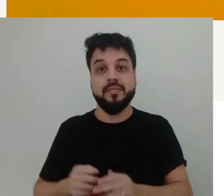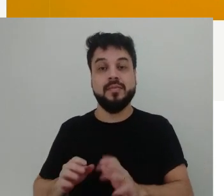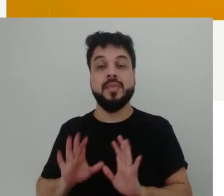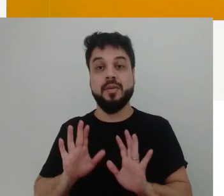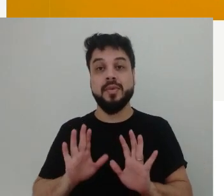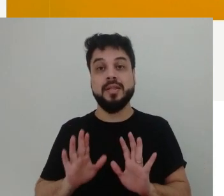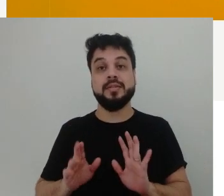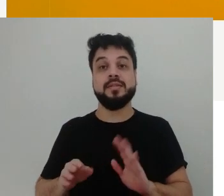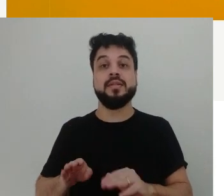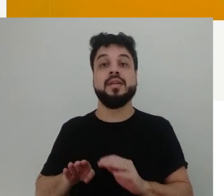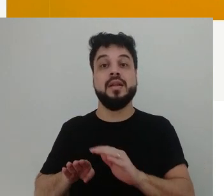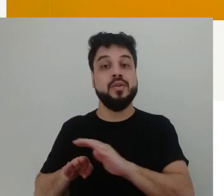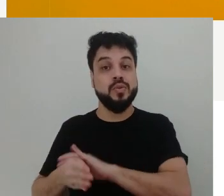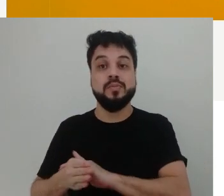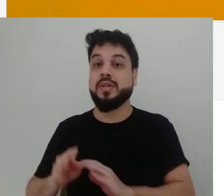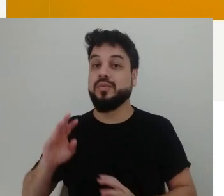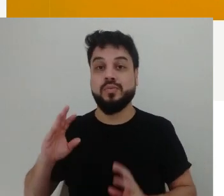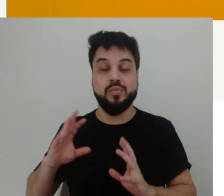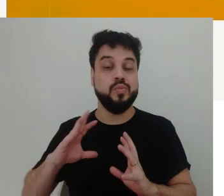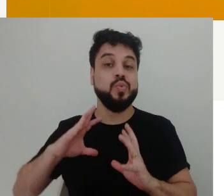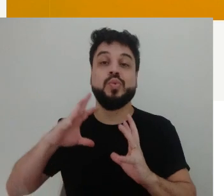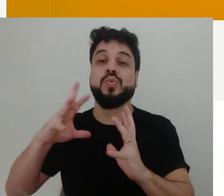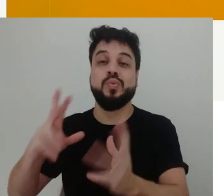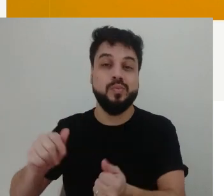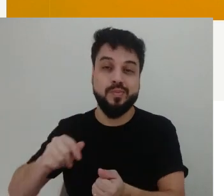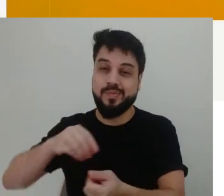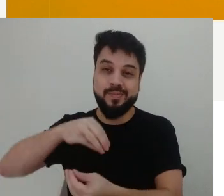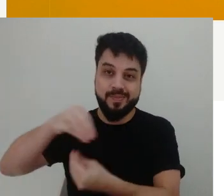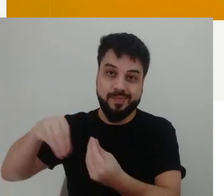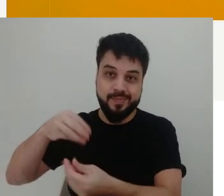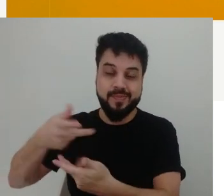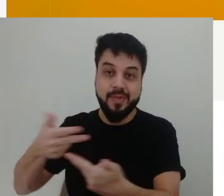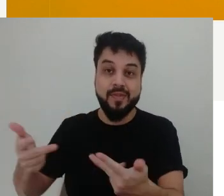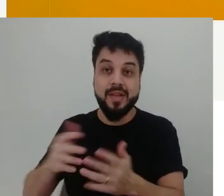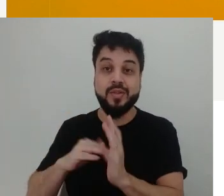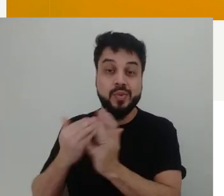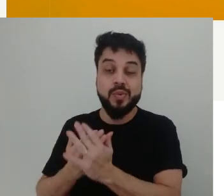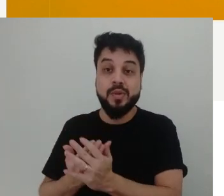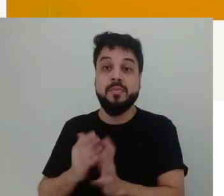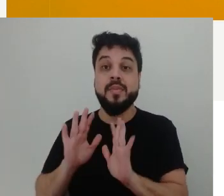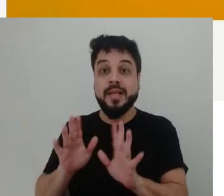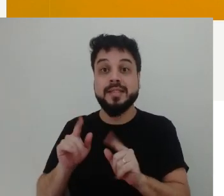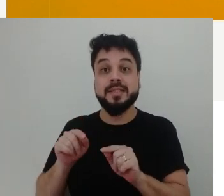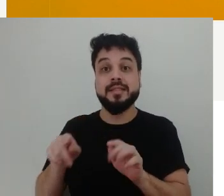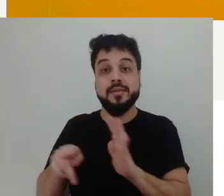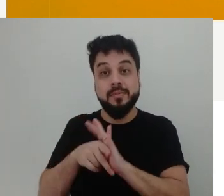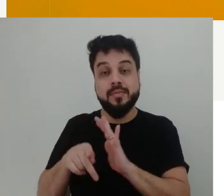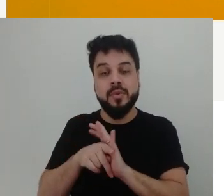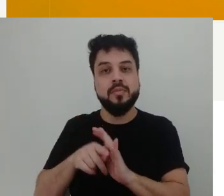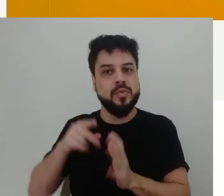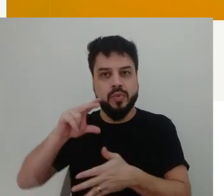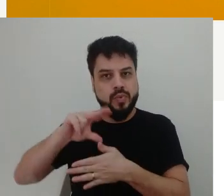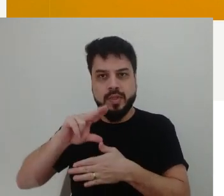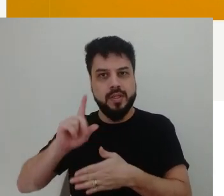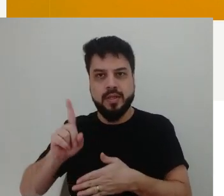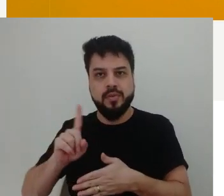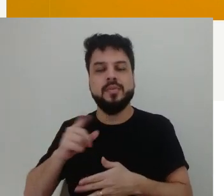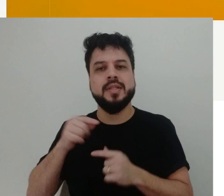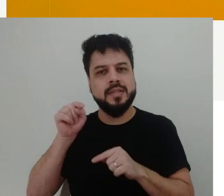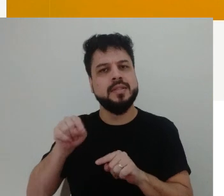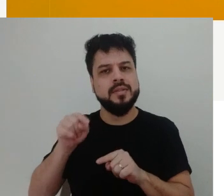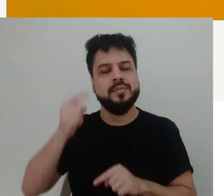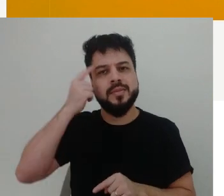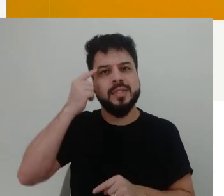¿No, no quiere? Bueno, entonces mi pregunta es similar a la de Laura y en verdad no soy capaz